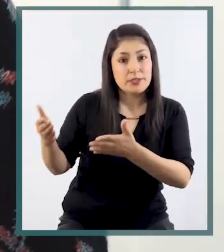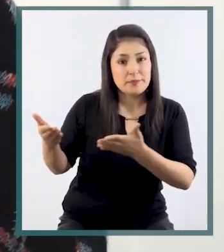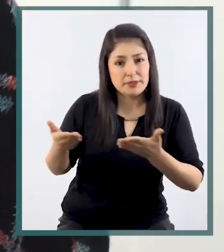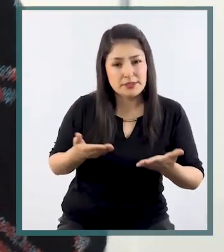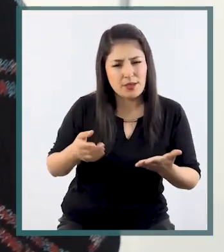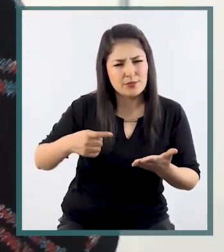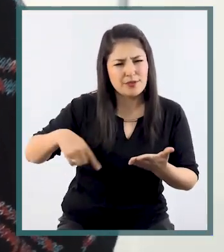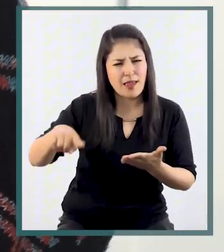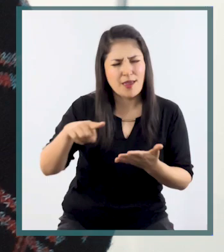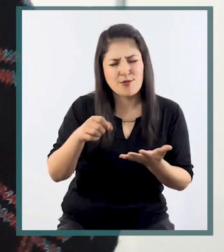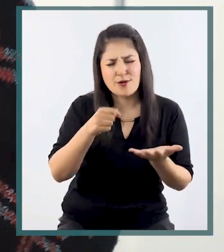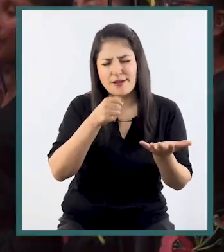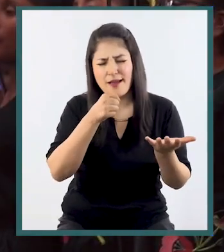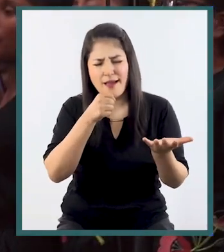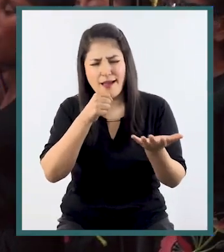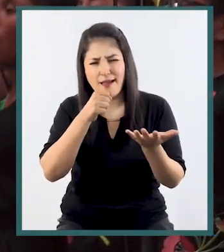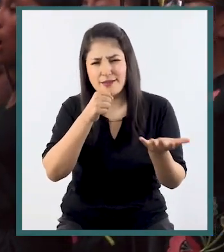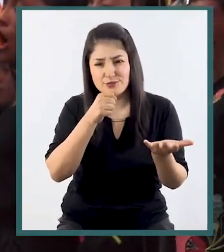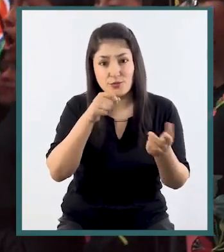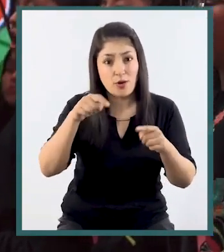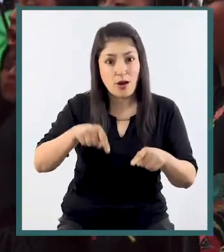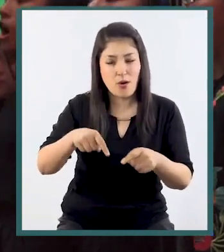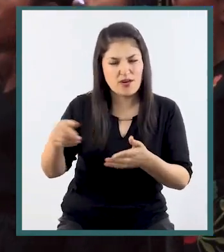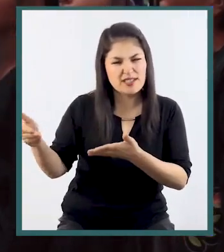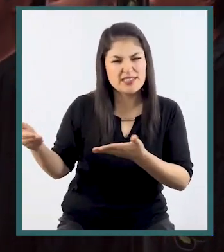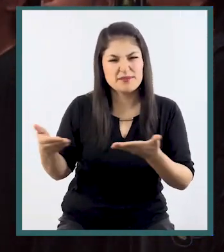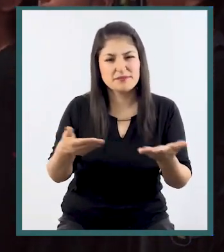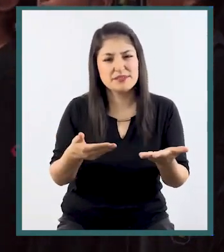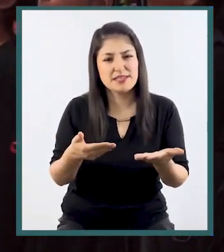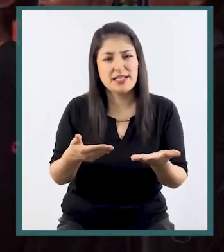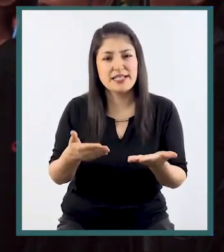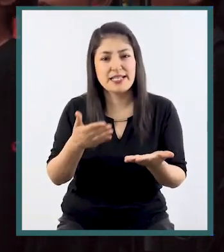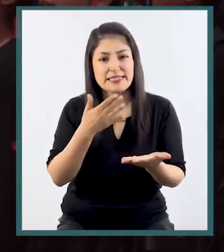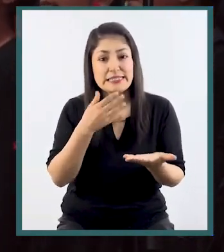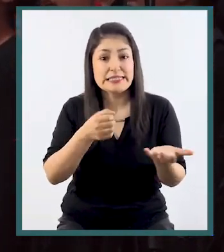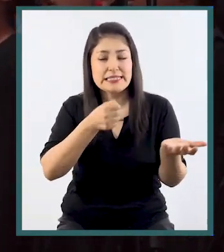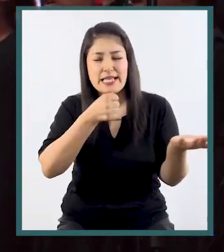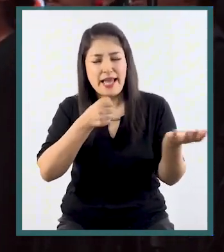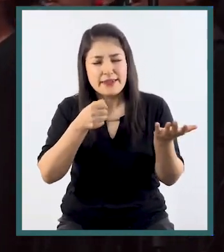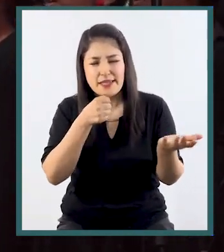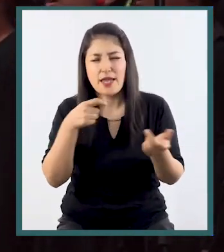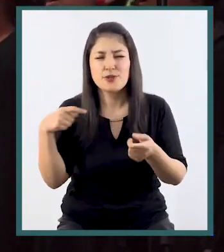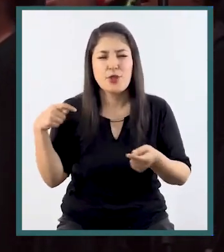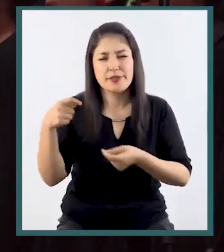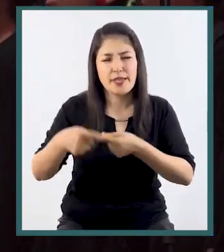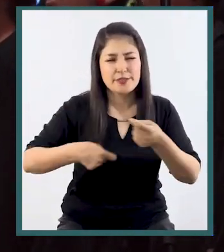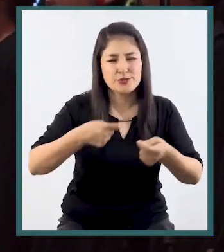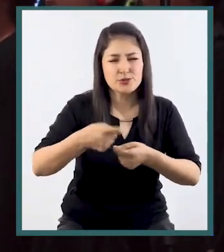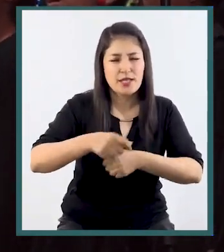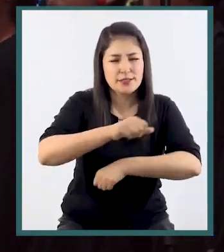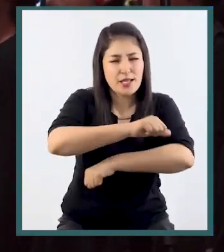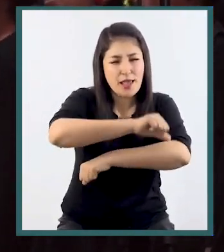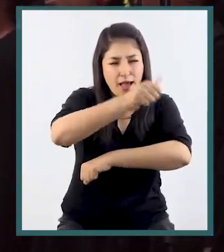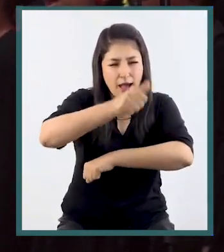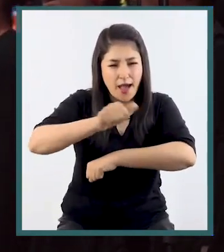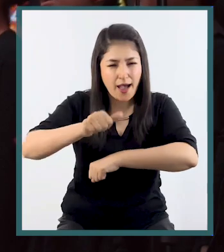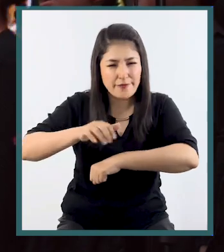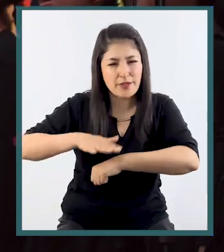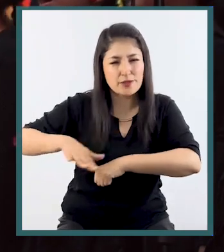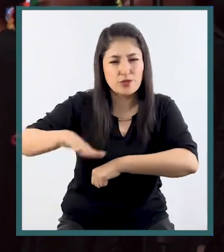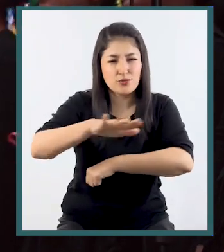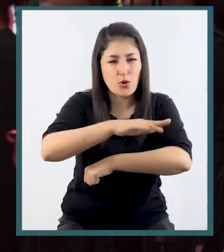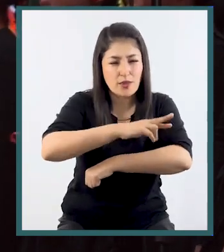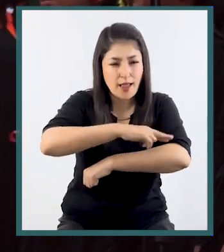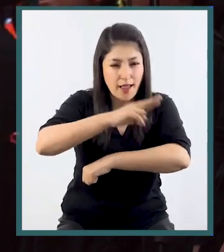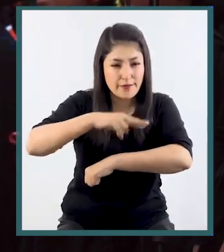invitados cultores de la música andina, y en esta oportunidad vamos a hacer una serie de canciones tradicionales de los Andes, de diversas partes